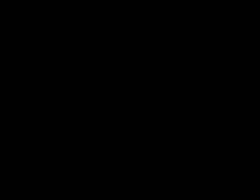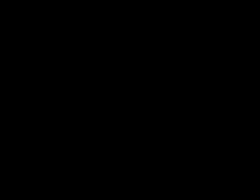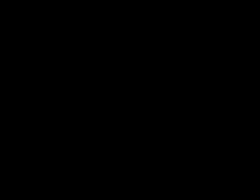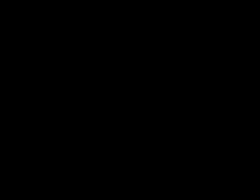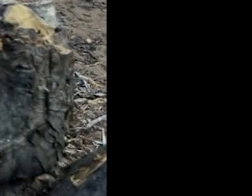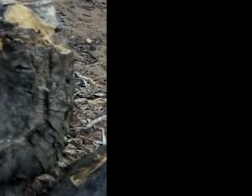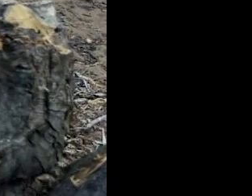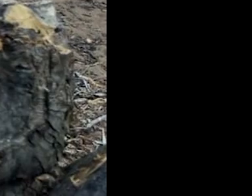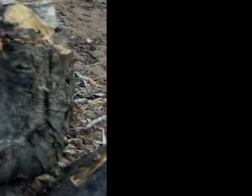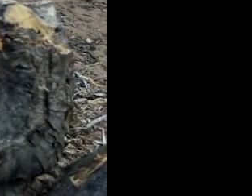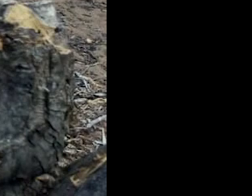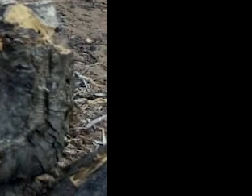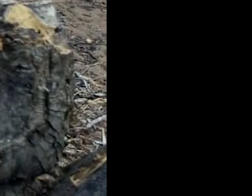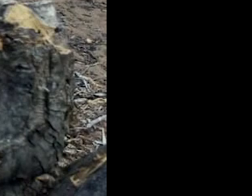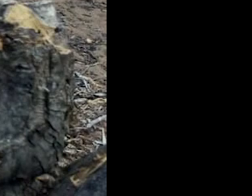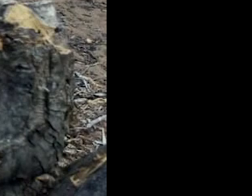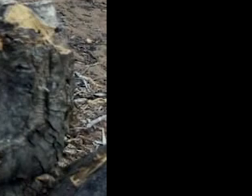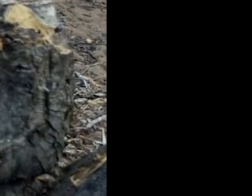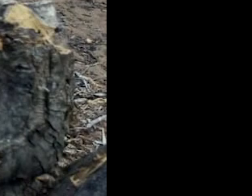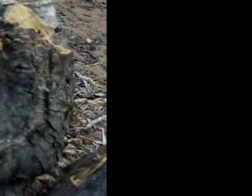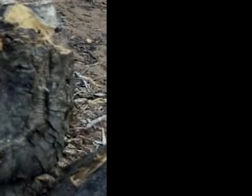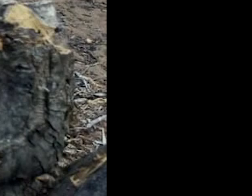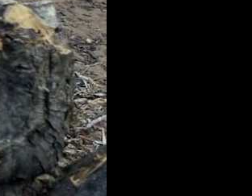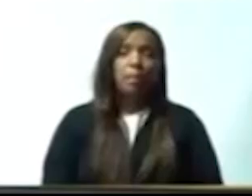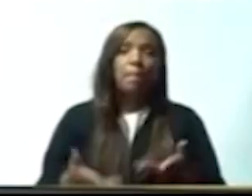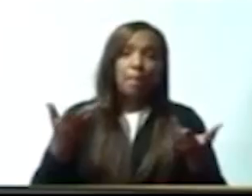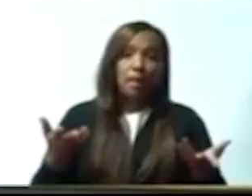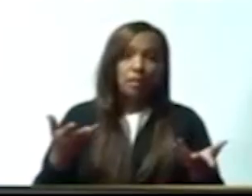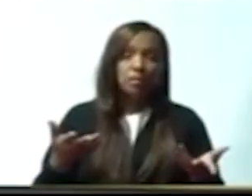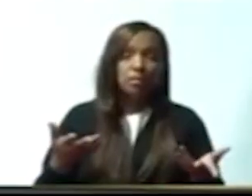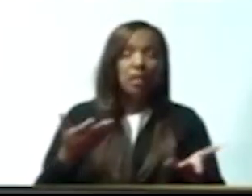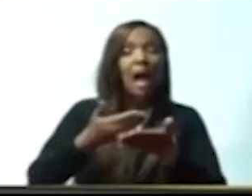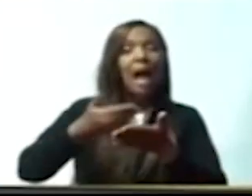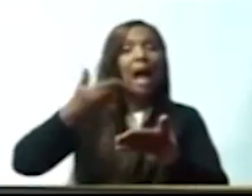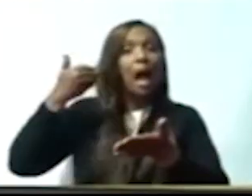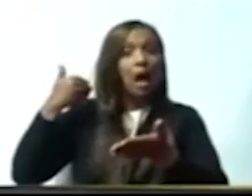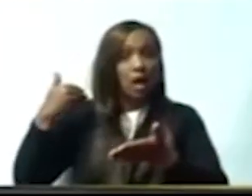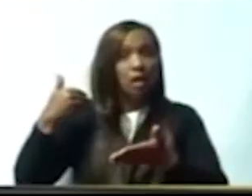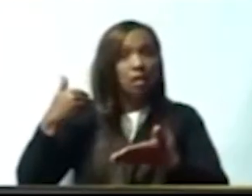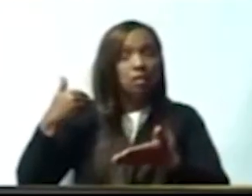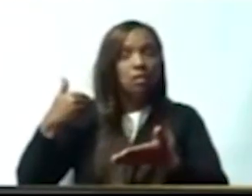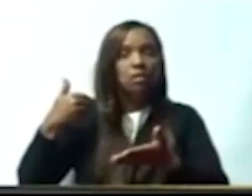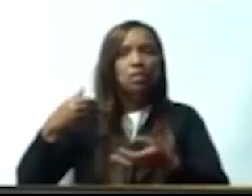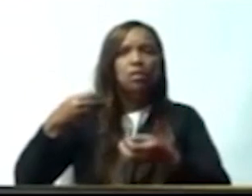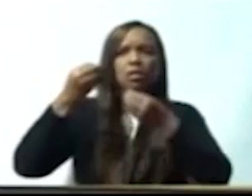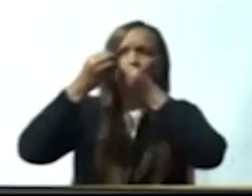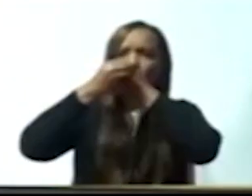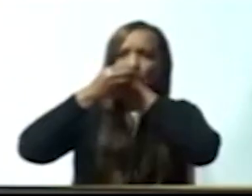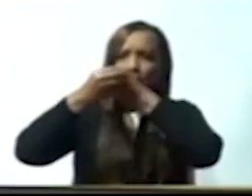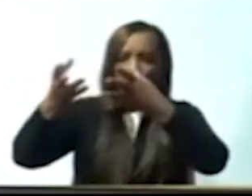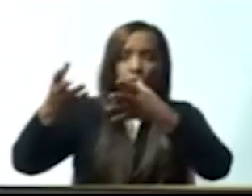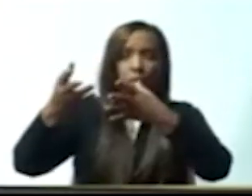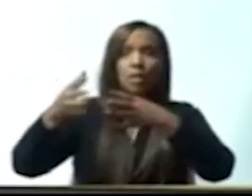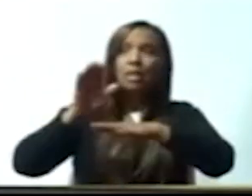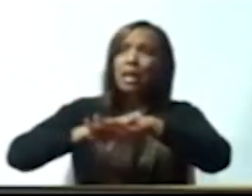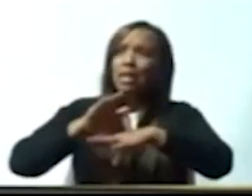los últimos 4 años, varias han sido las violaciones reportadas. Precisamente por los desaprensivos y por lo